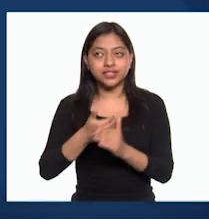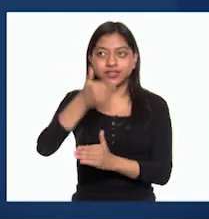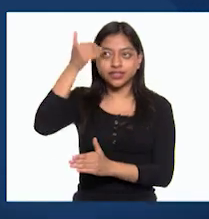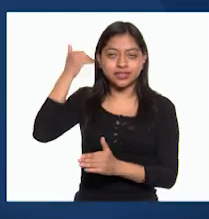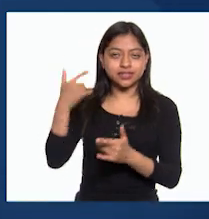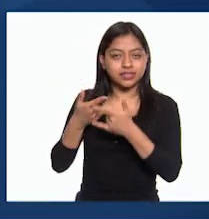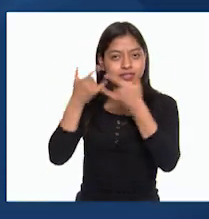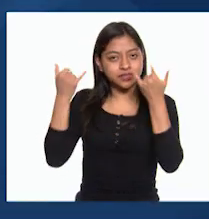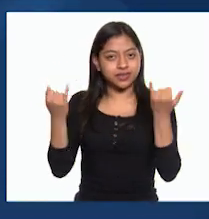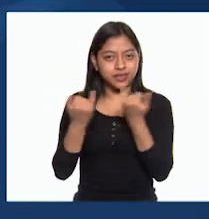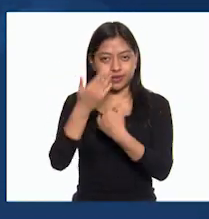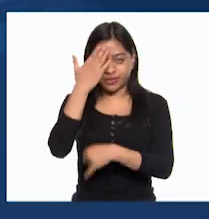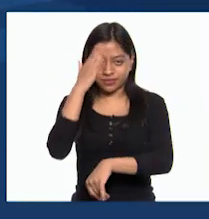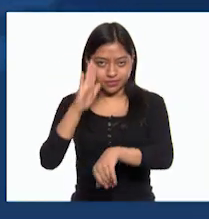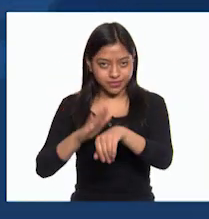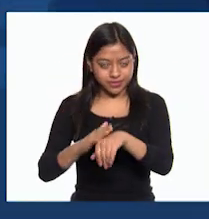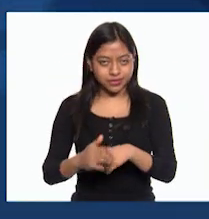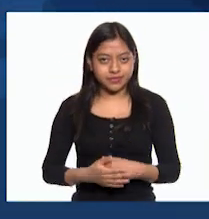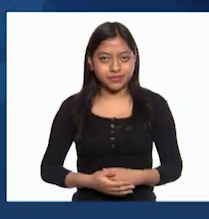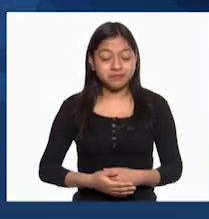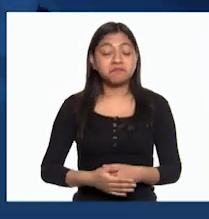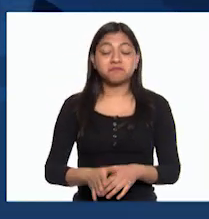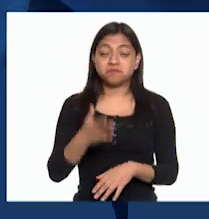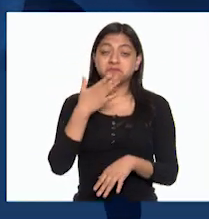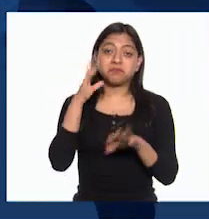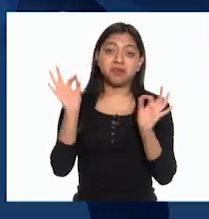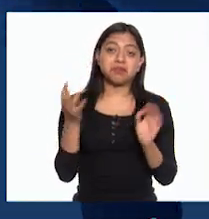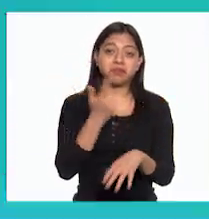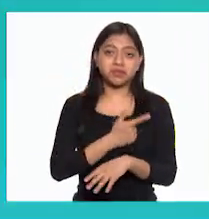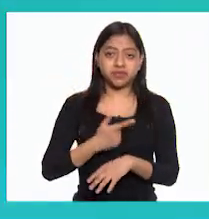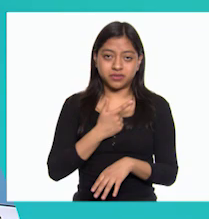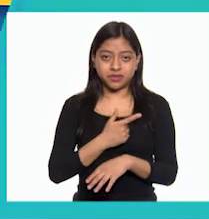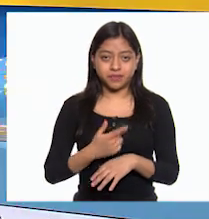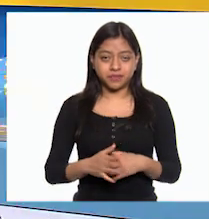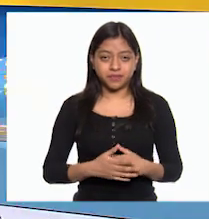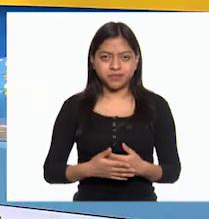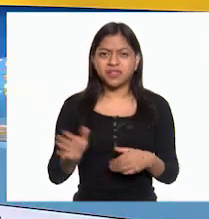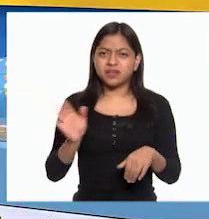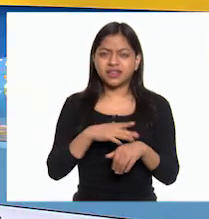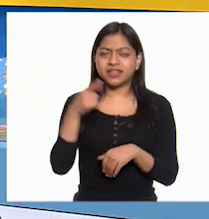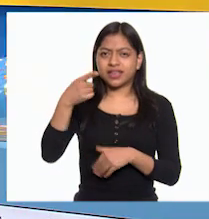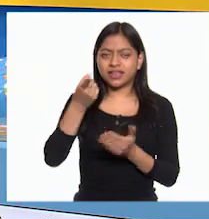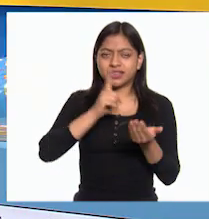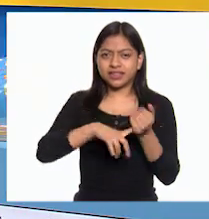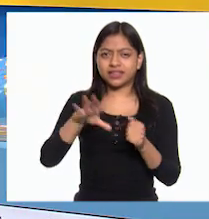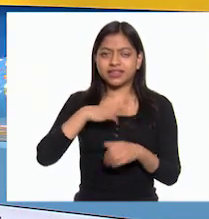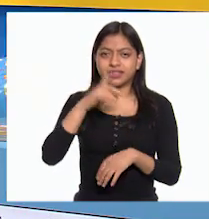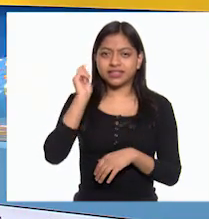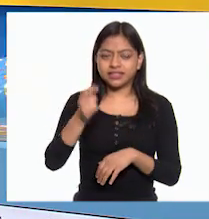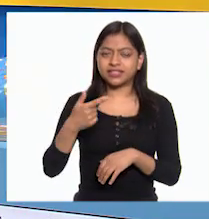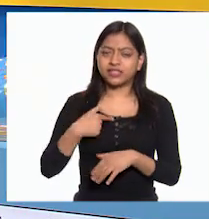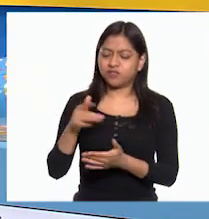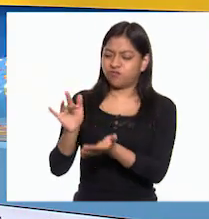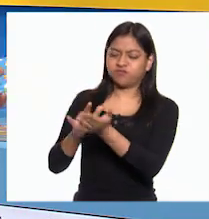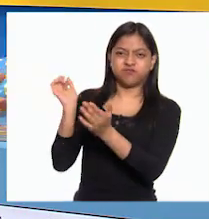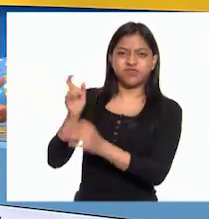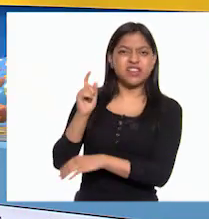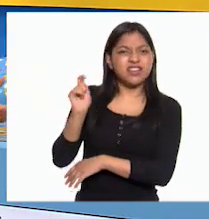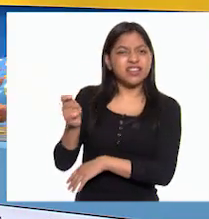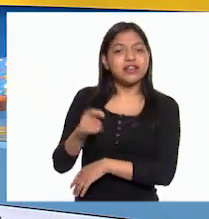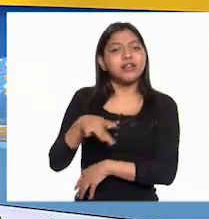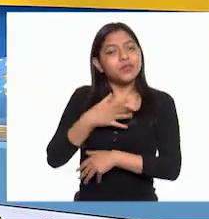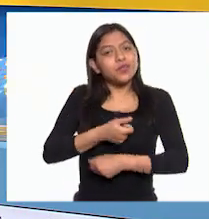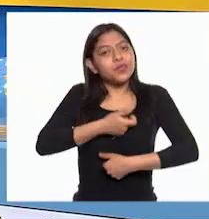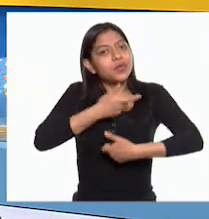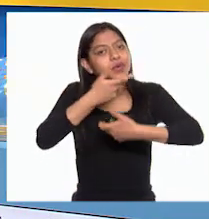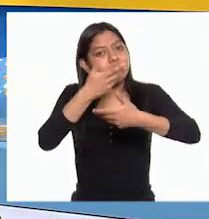la memoria. Muy bien, María, me gusta mucho tu definición porque, entre otras cosas, considera algunas de las particularidades de la